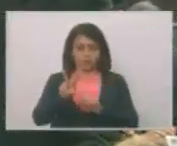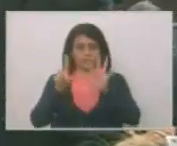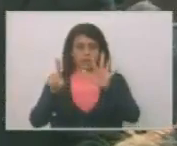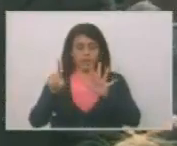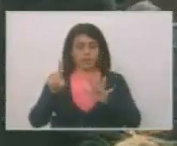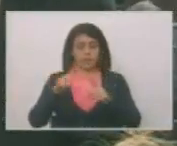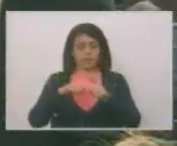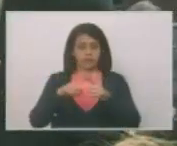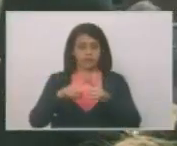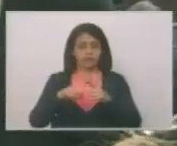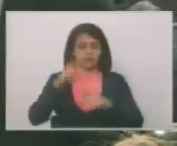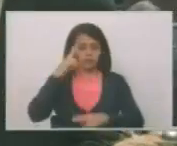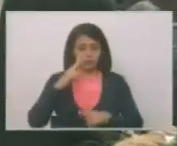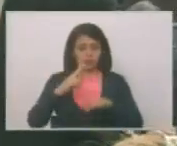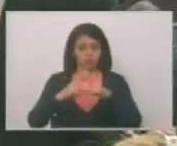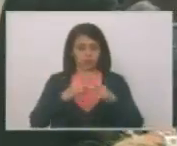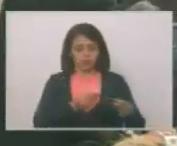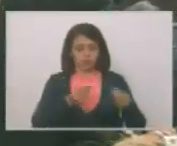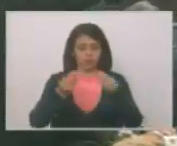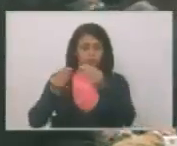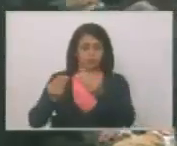al libertador honoris causa.